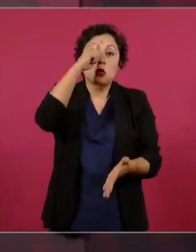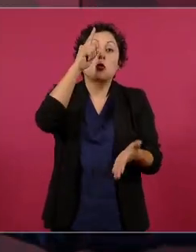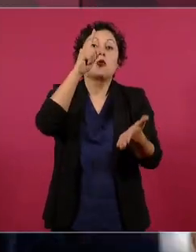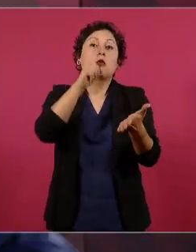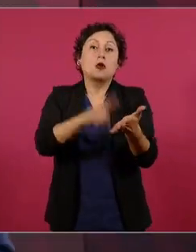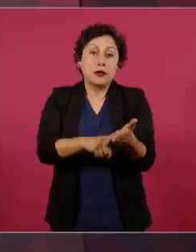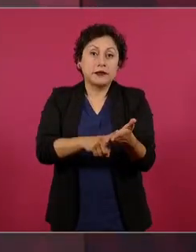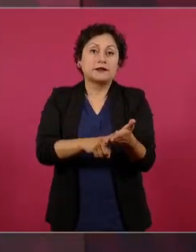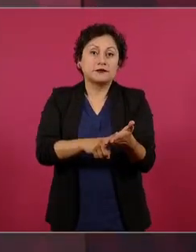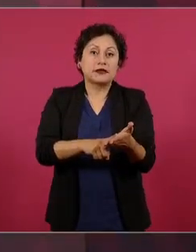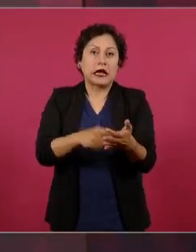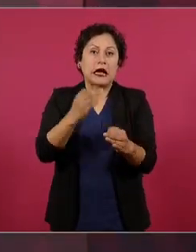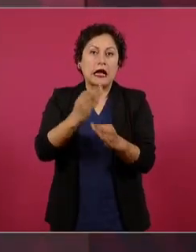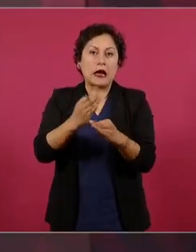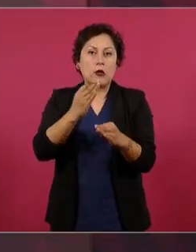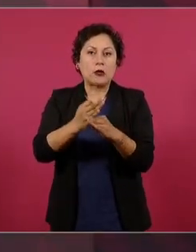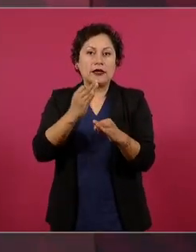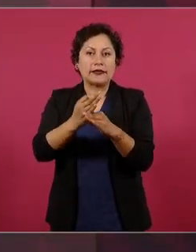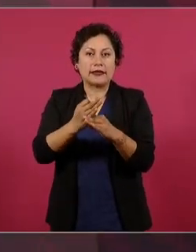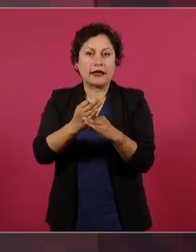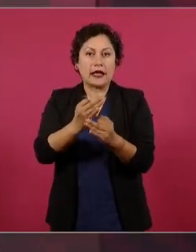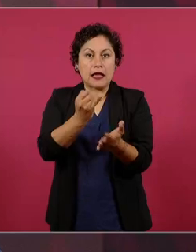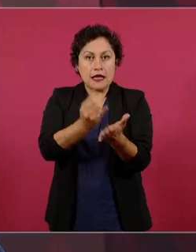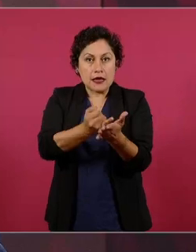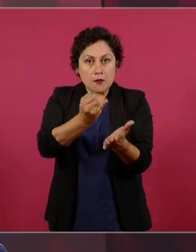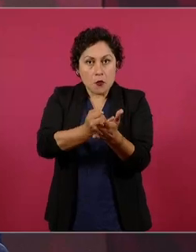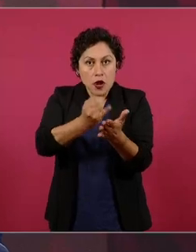nos afectaran en nuestra imagen.